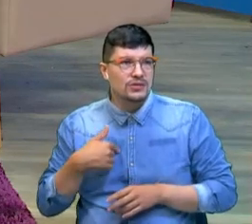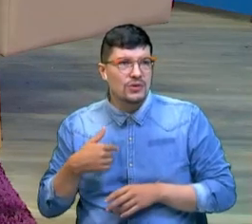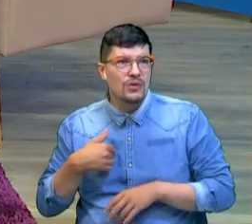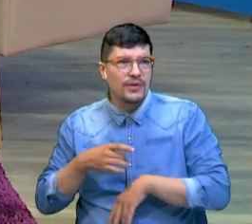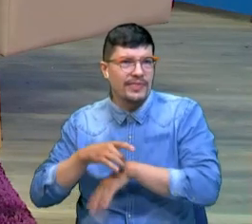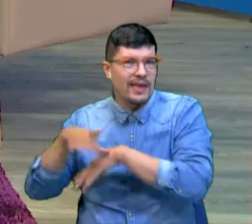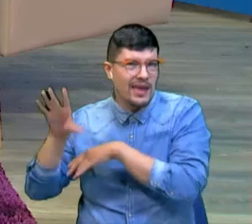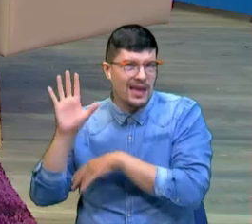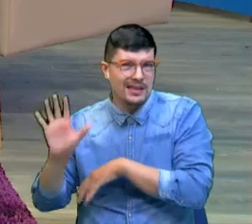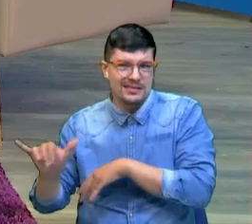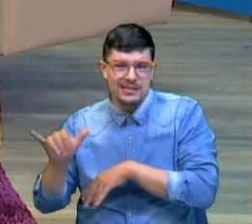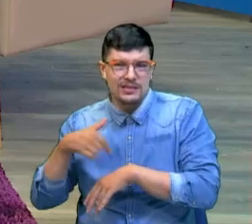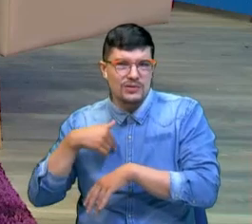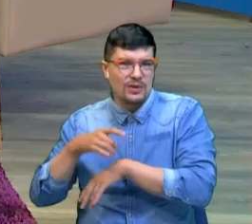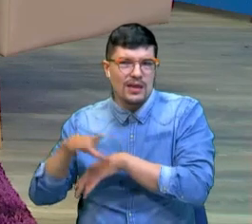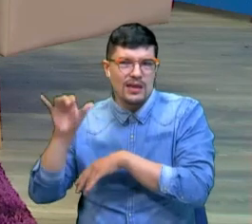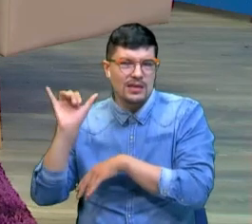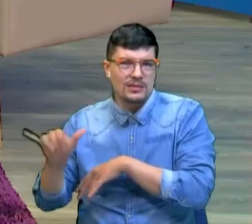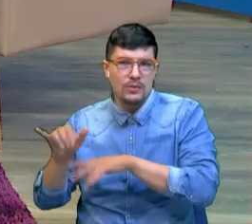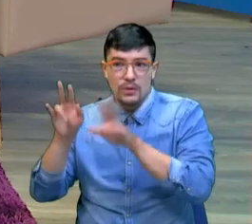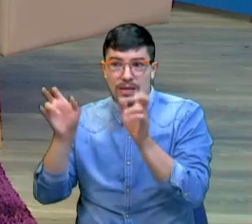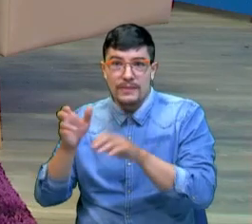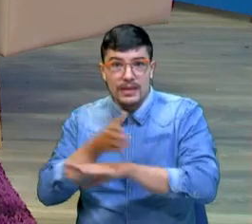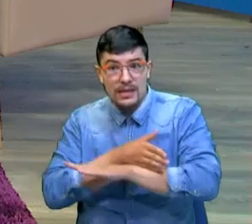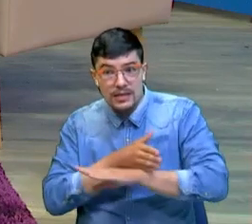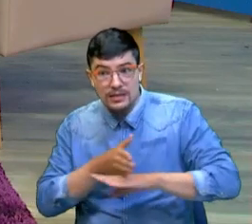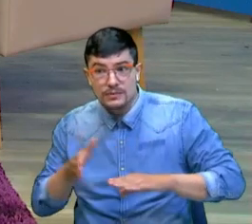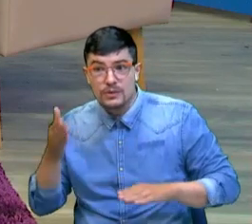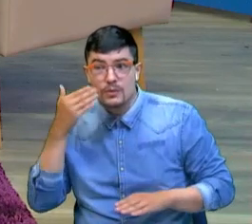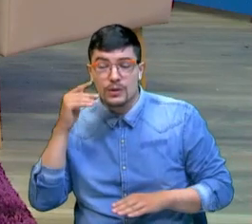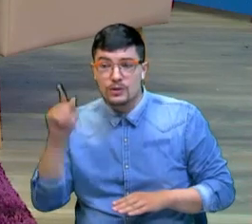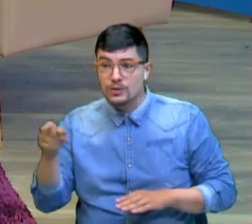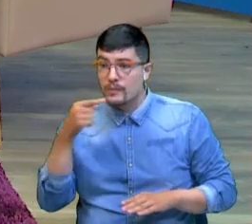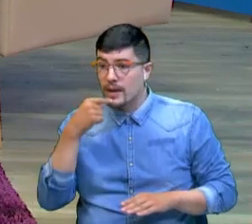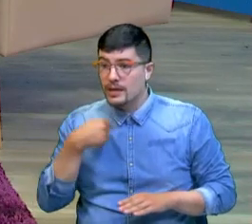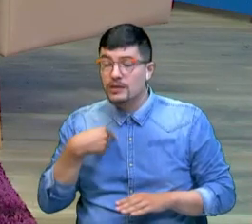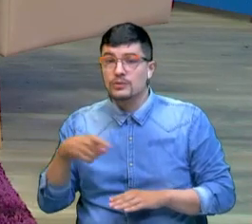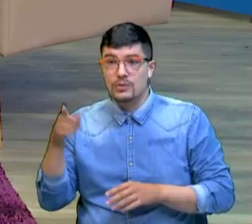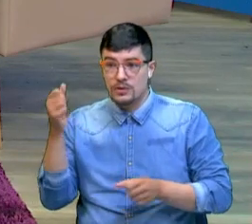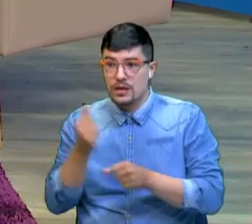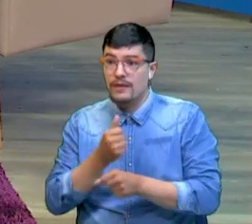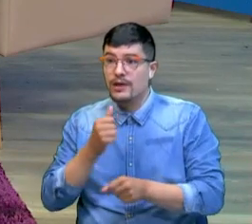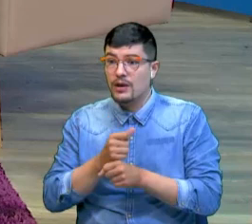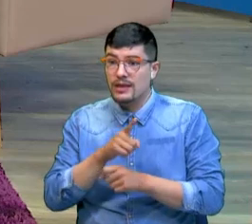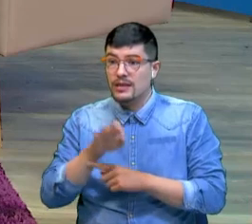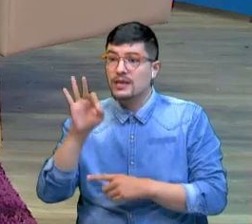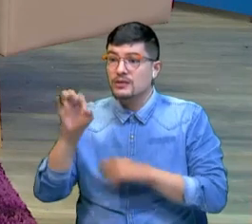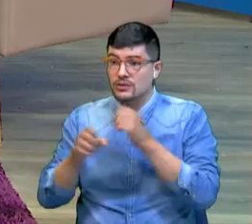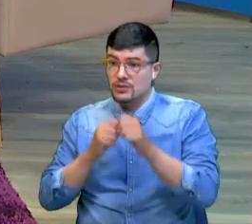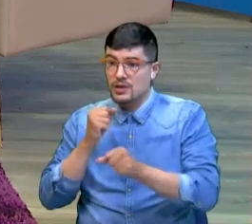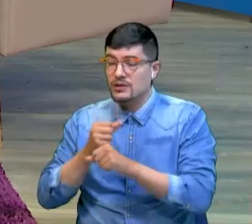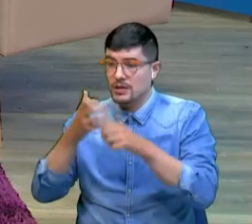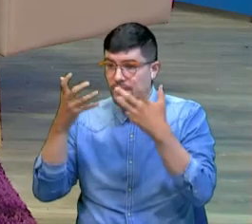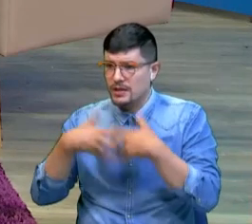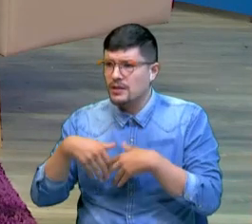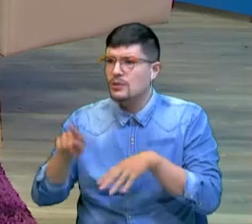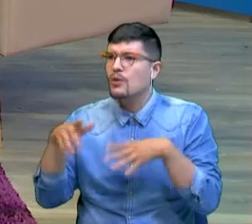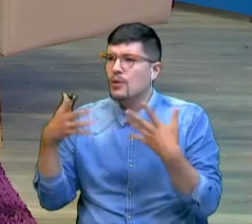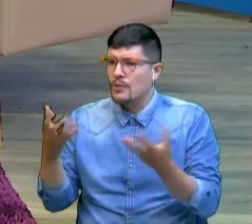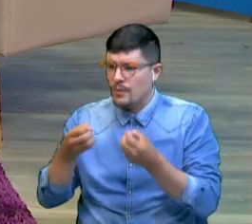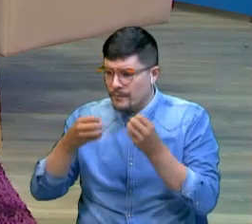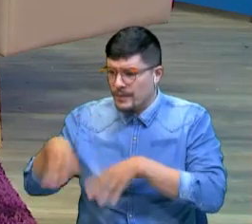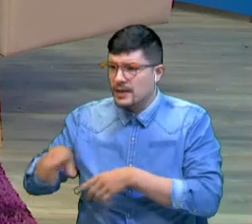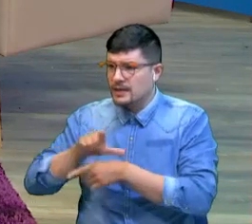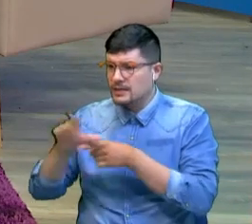yo dejé eso así como a la deriva, pero después cuando me dijeron, no, pero si usted trabajó 18 años en empresa, ¿cómo va a dejar perder esa